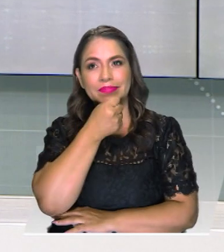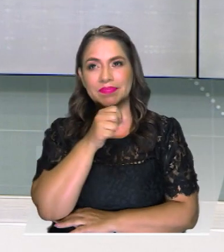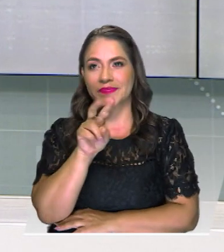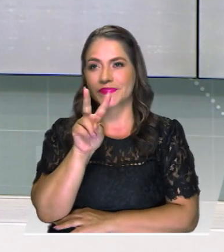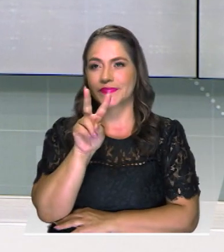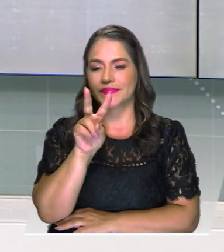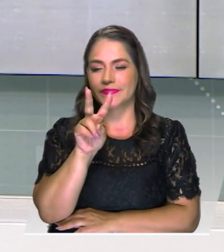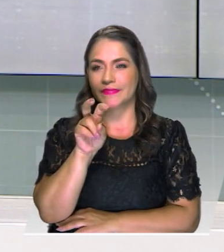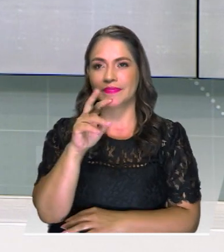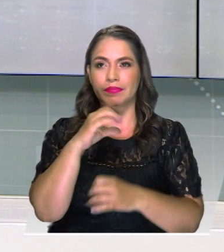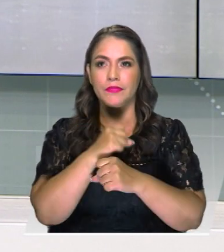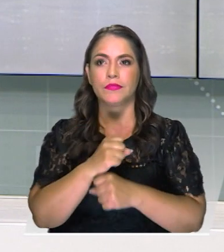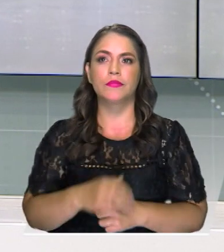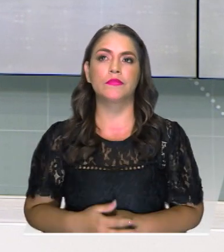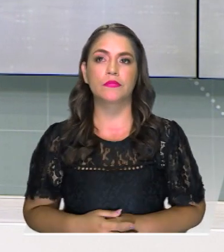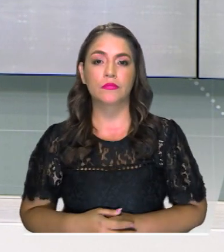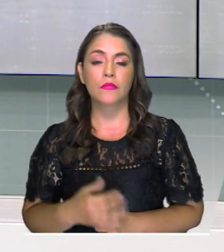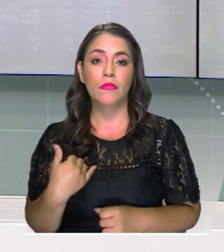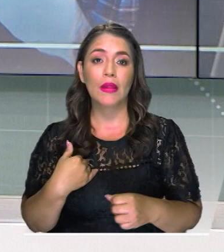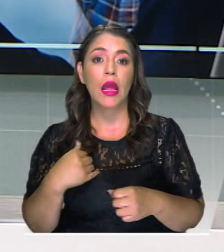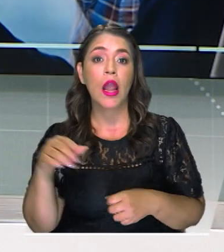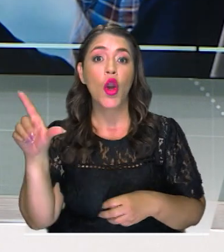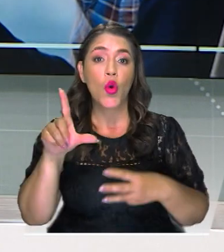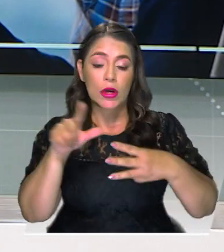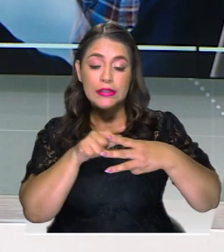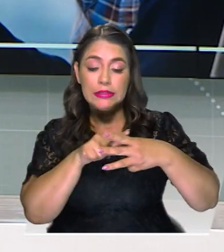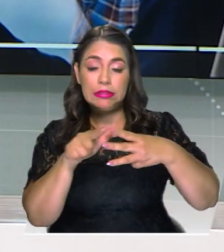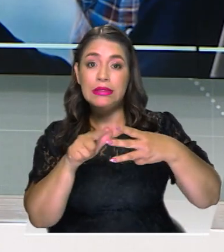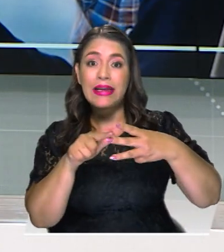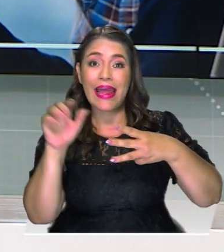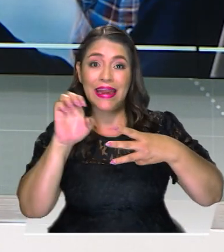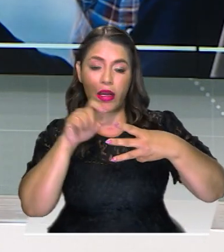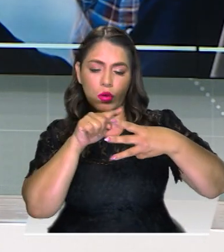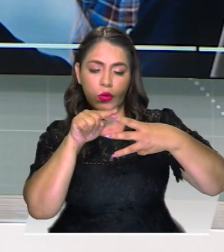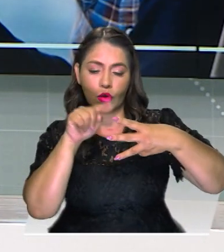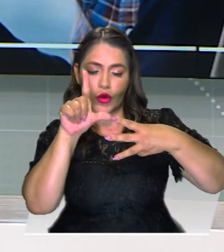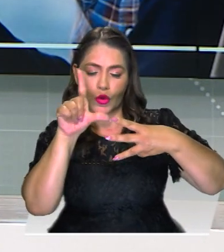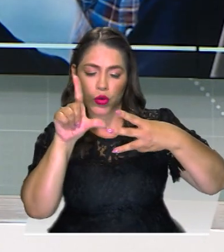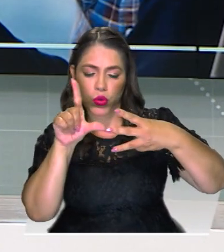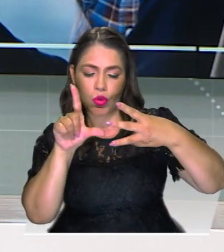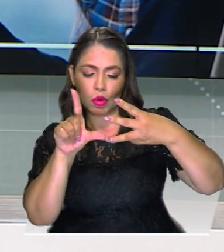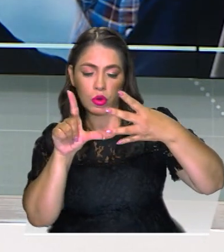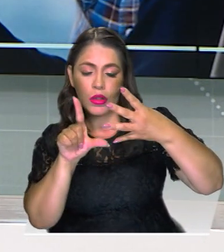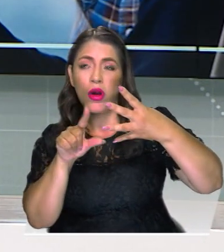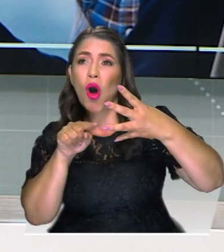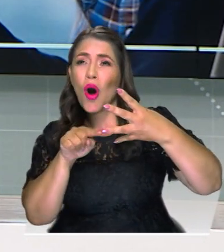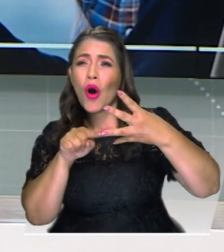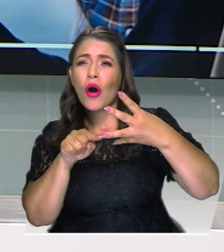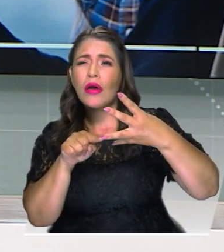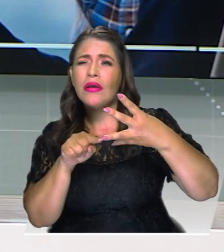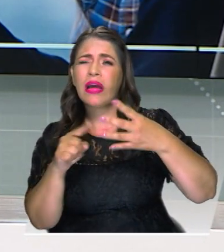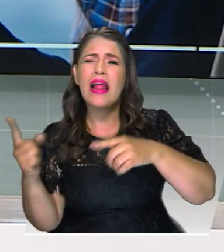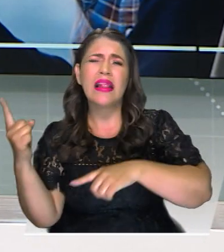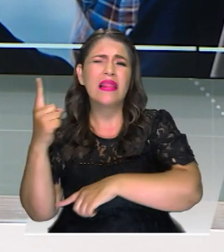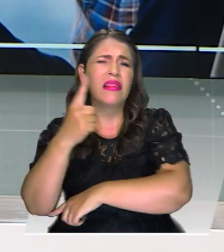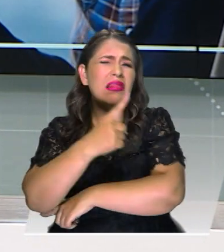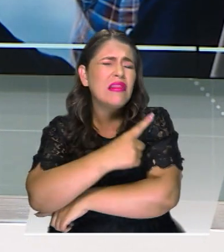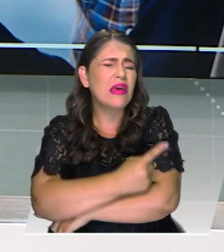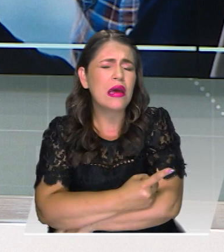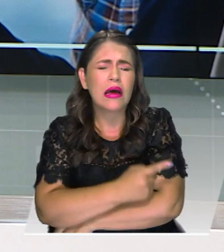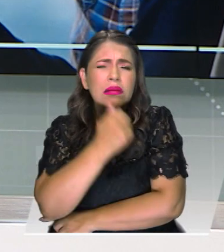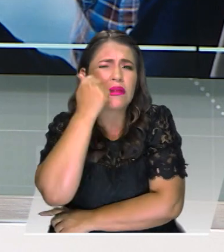hoy es el tercer lunes de enero es considerado mundialmente como el más triste del año o el lunes azul debido al regreso